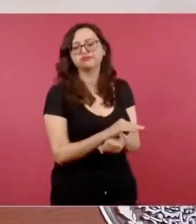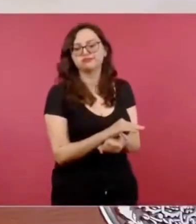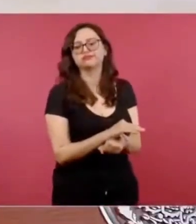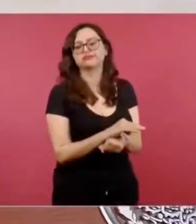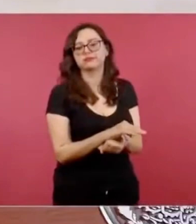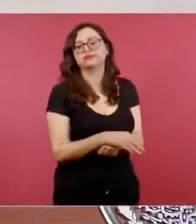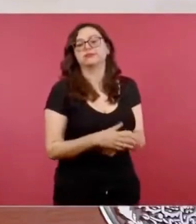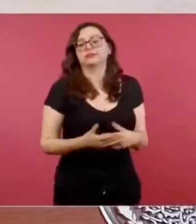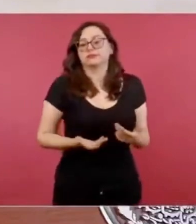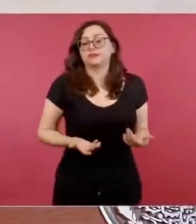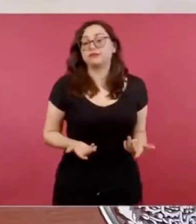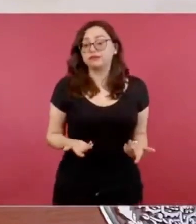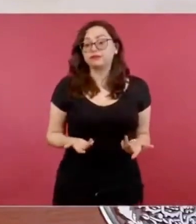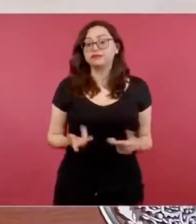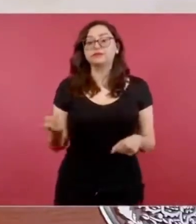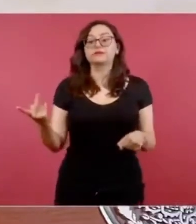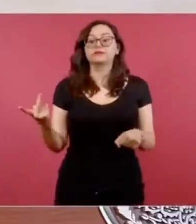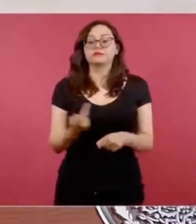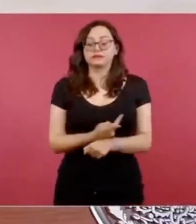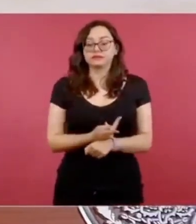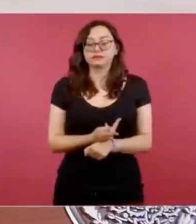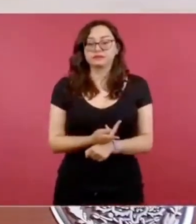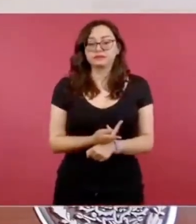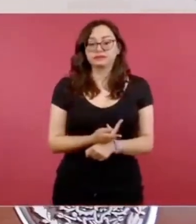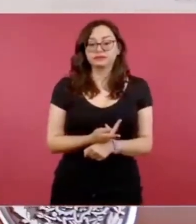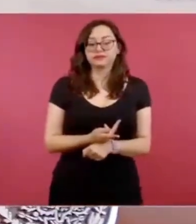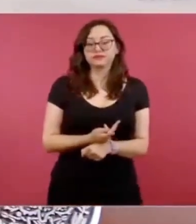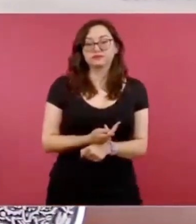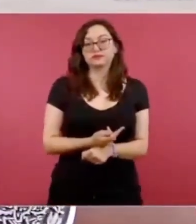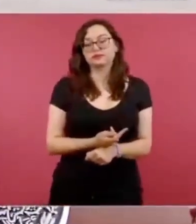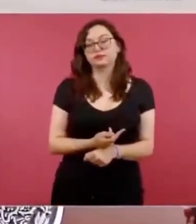porque cuando empezaron a hacer los enjuagues,